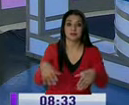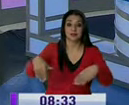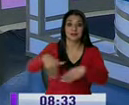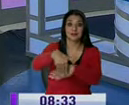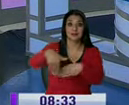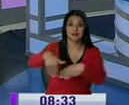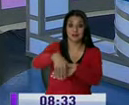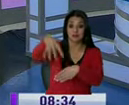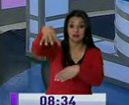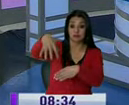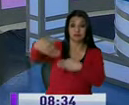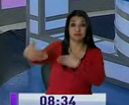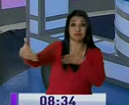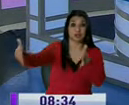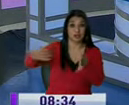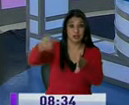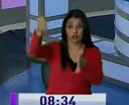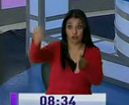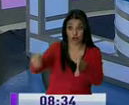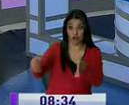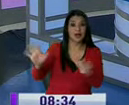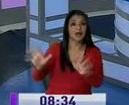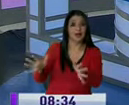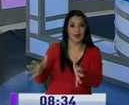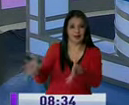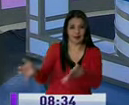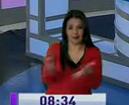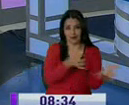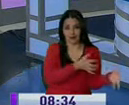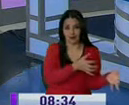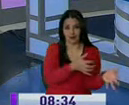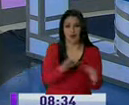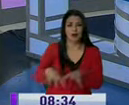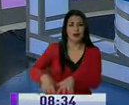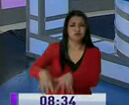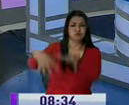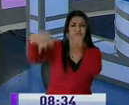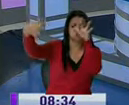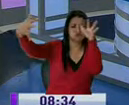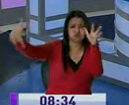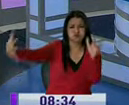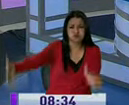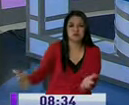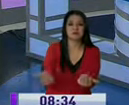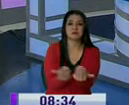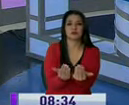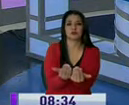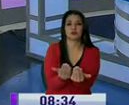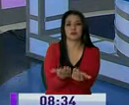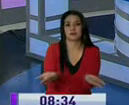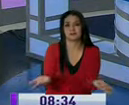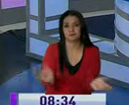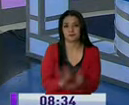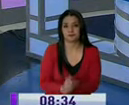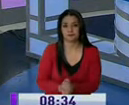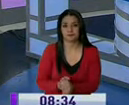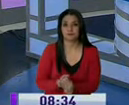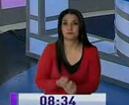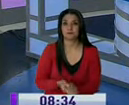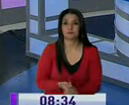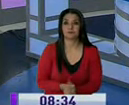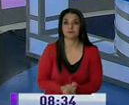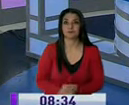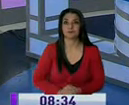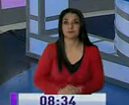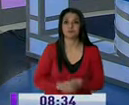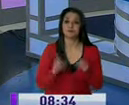esquina donde había un contenedor, por eso te digo, donde había un contenedor, hay una montaña de basura. No, una terrible. Montaña de basura. Terrible, terrible.